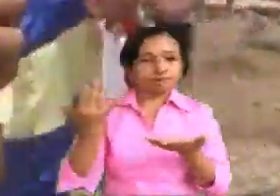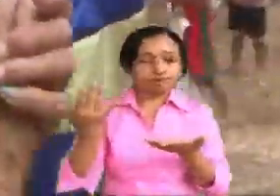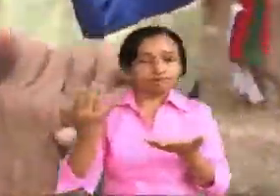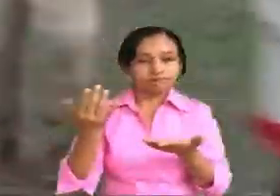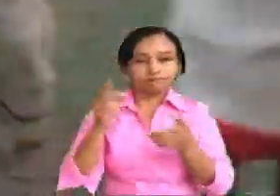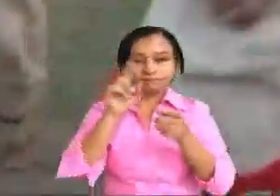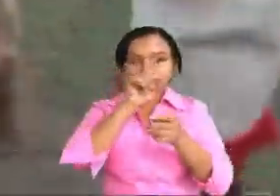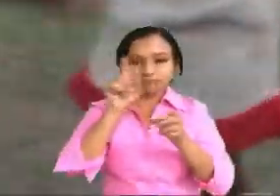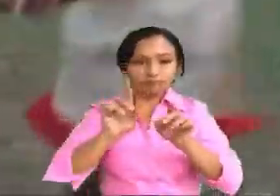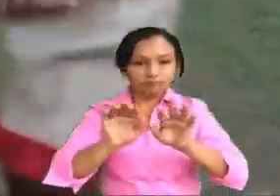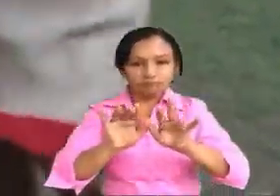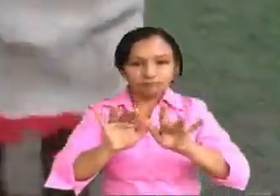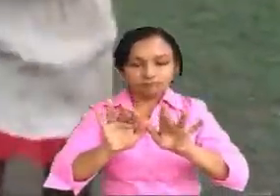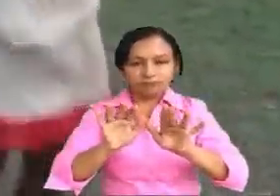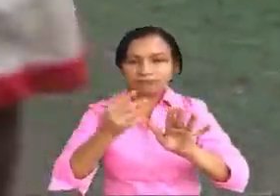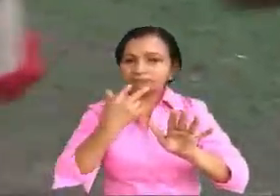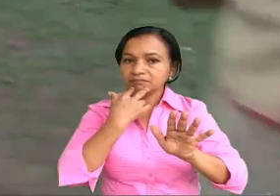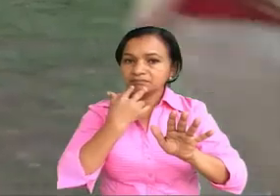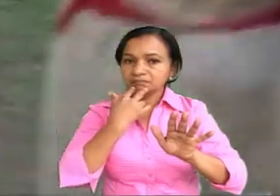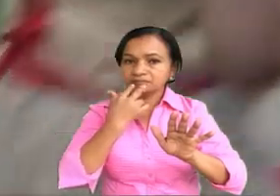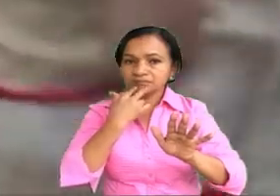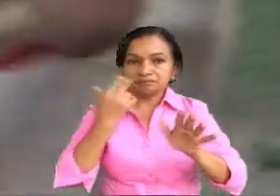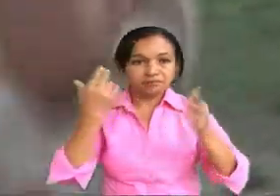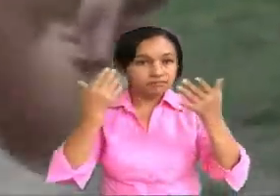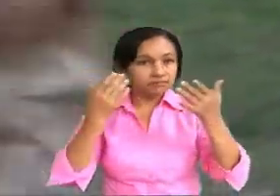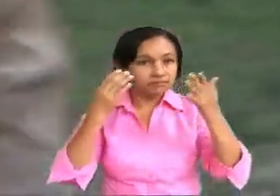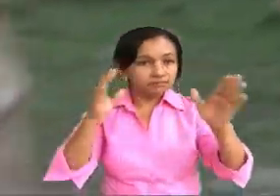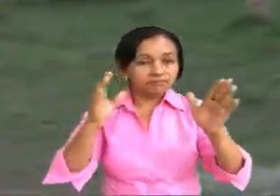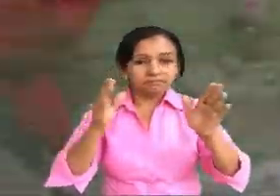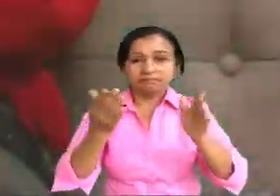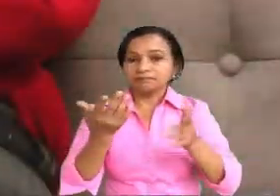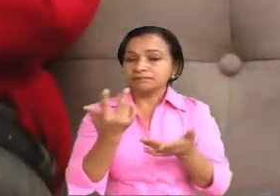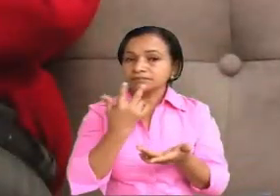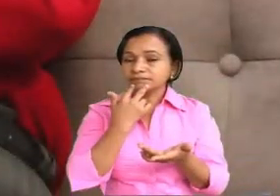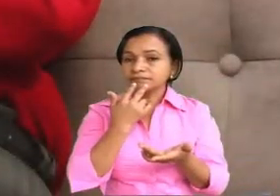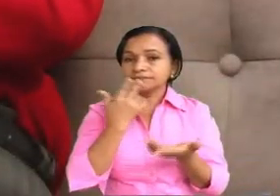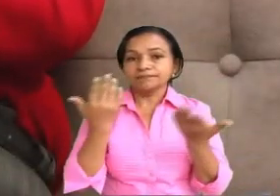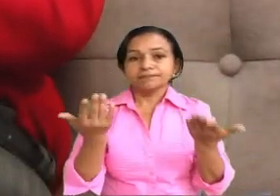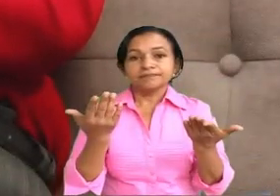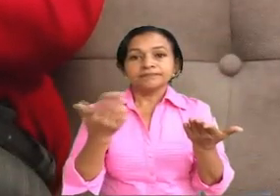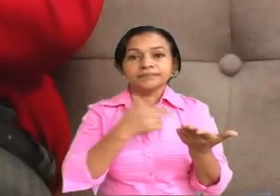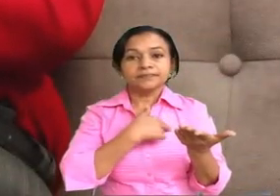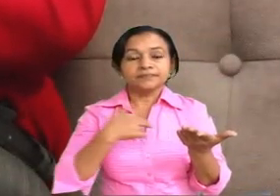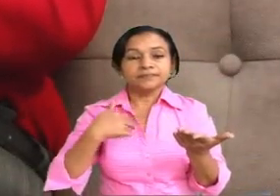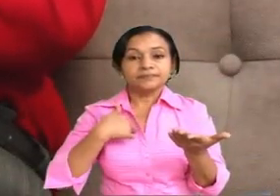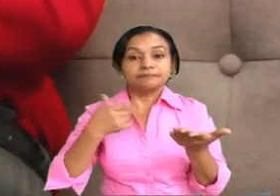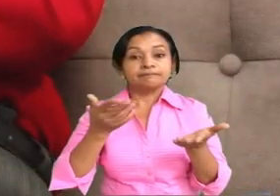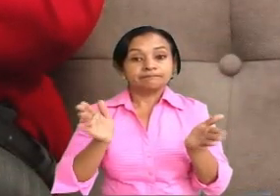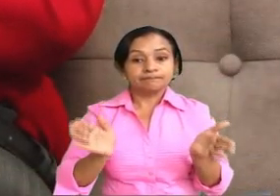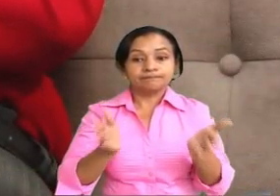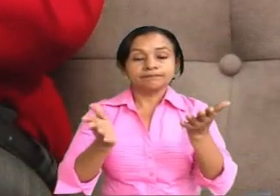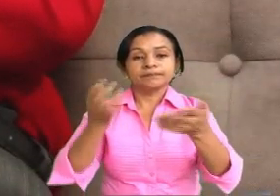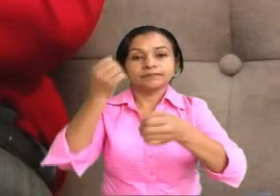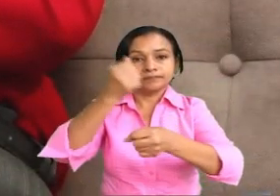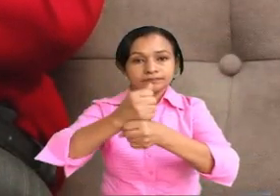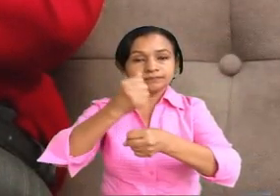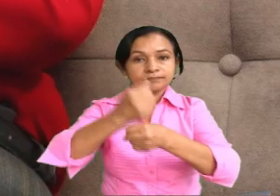en internet, que no lo ocupamos a veces para una buena opción, y sino también que la va induciendo al trabajo,